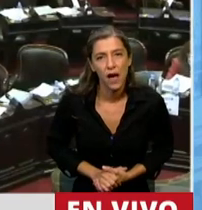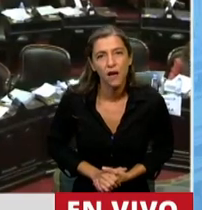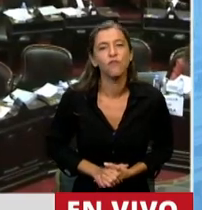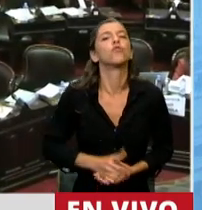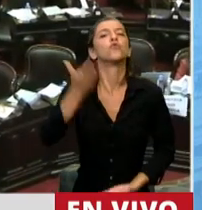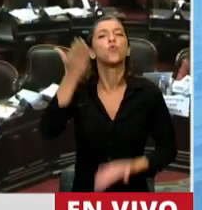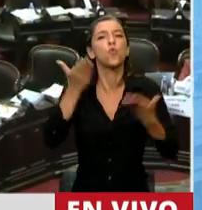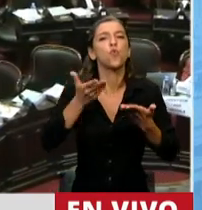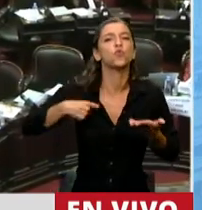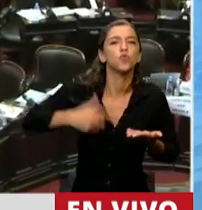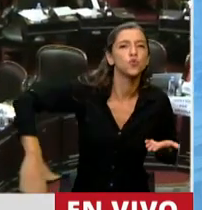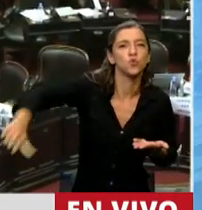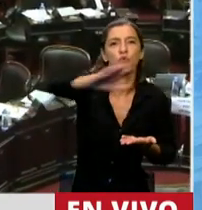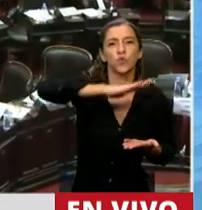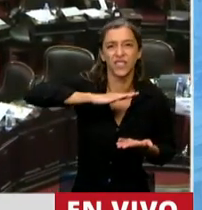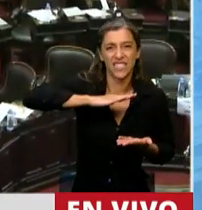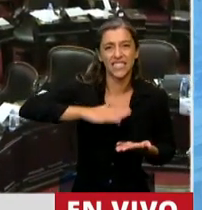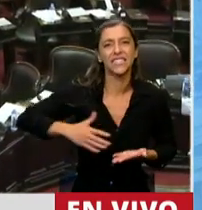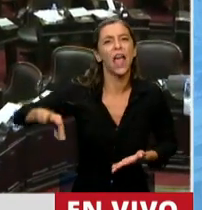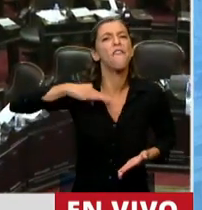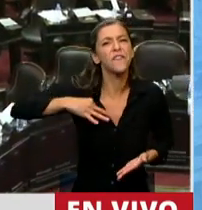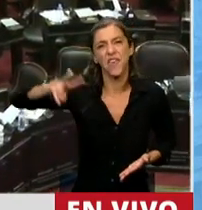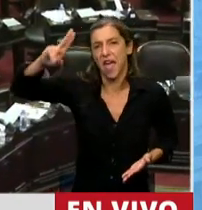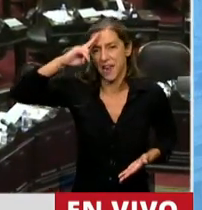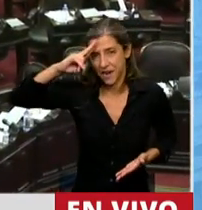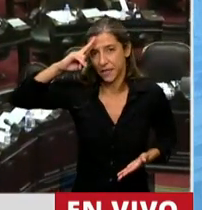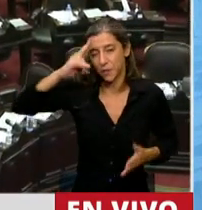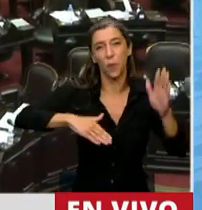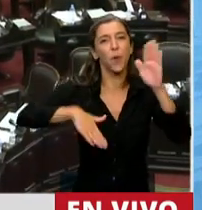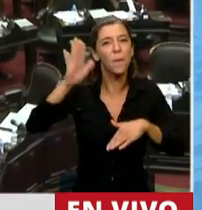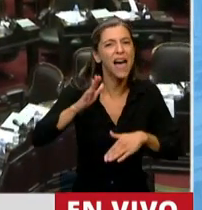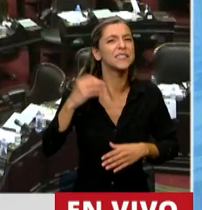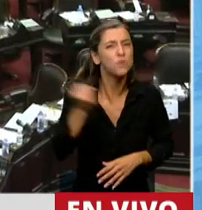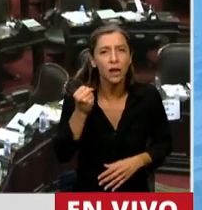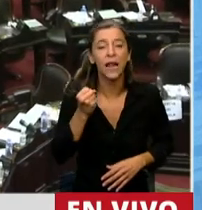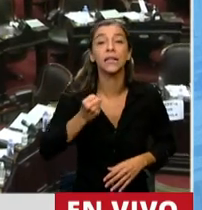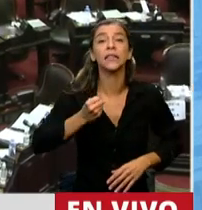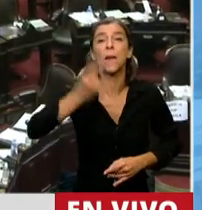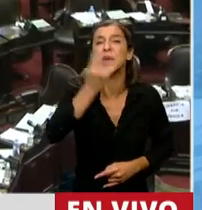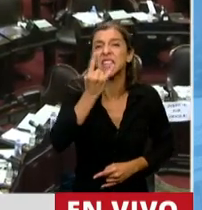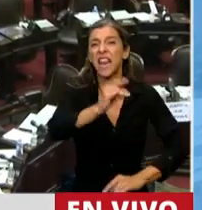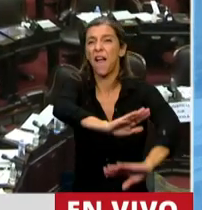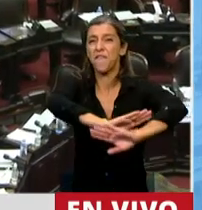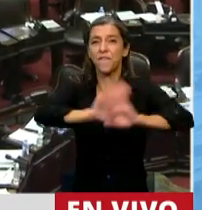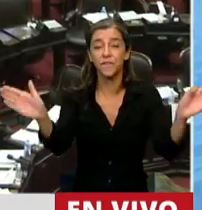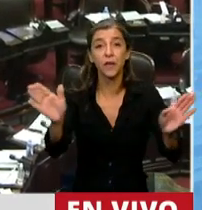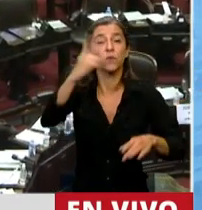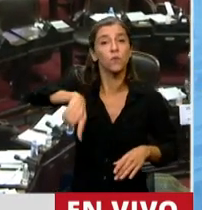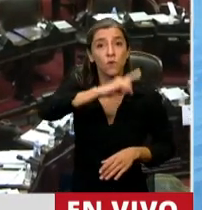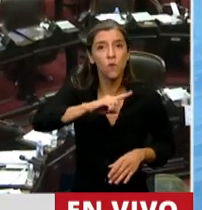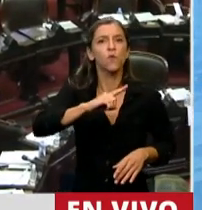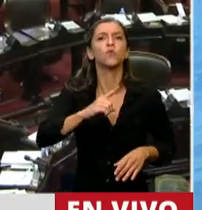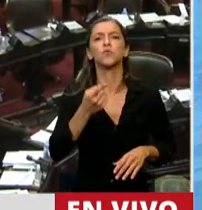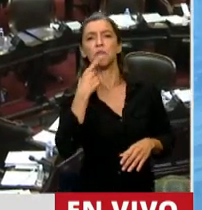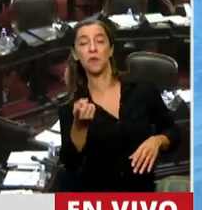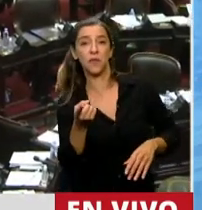justicia social, el respeto a la vida y, sobre todo, no mentir. No mentir como lo hacen cuando dicen que la